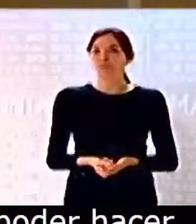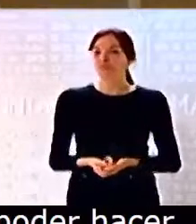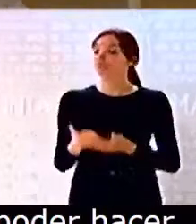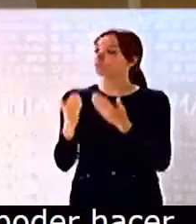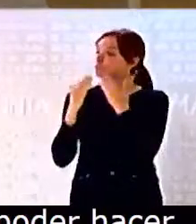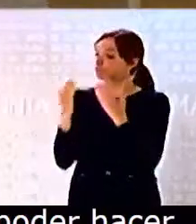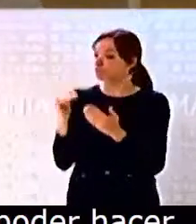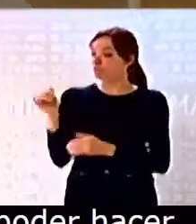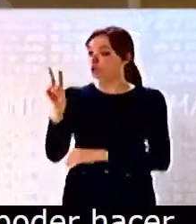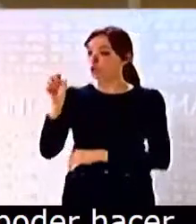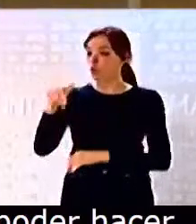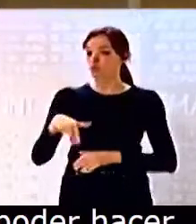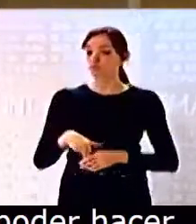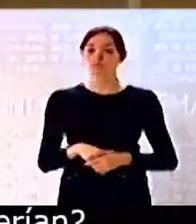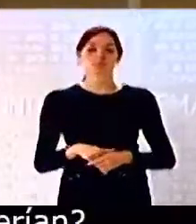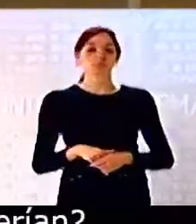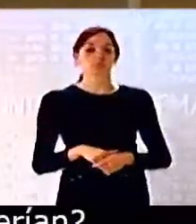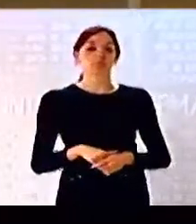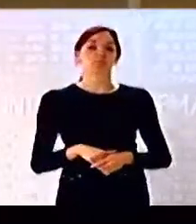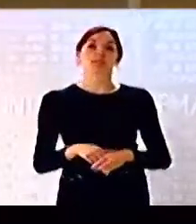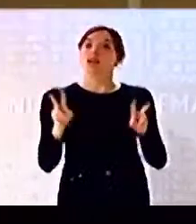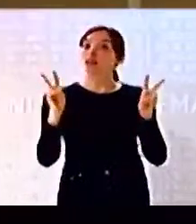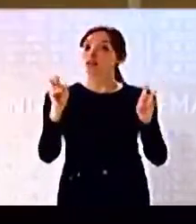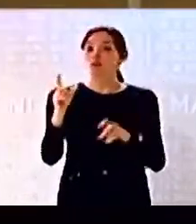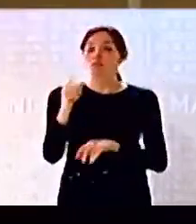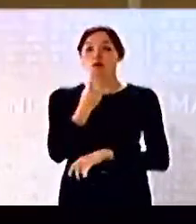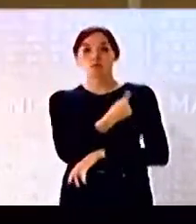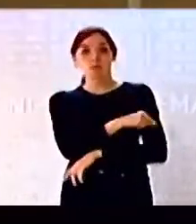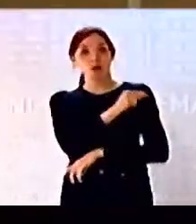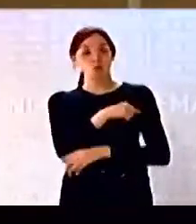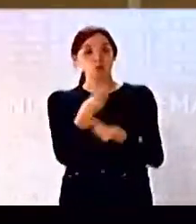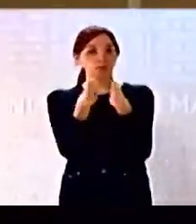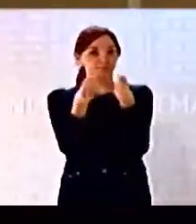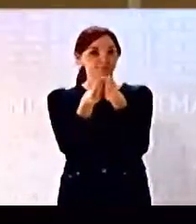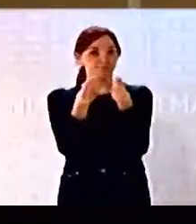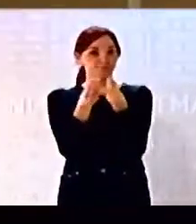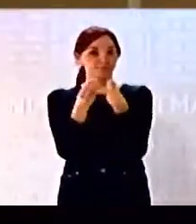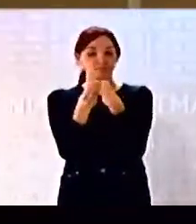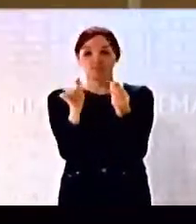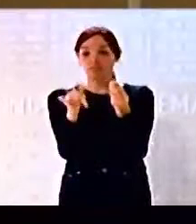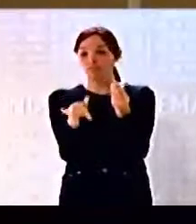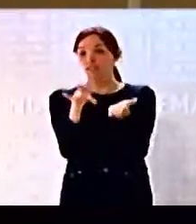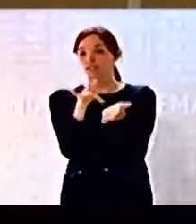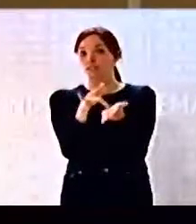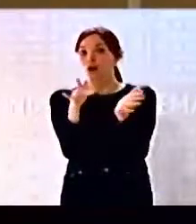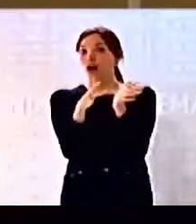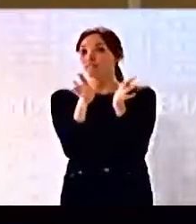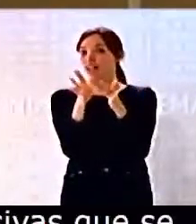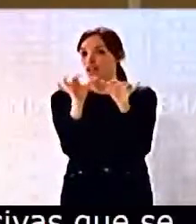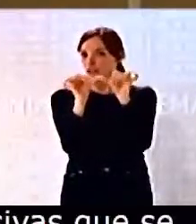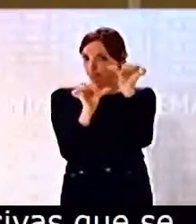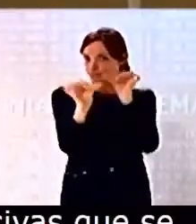Gracias, Juan. Con respecto a las vacunaciones masivas que se producirán a partir del mes de abril,